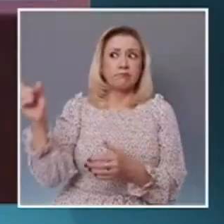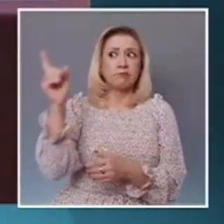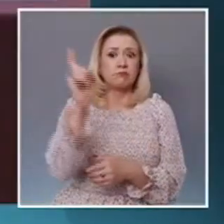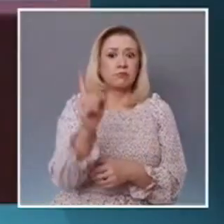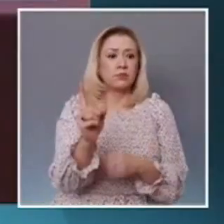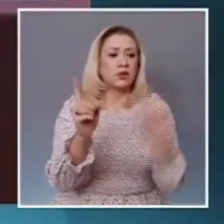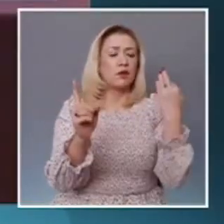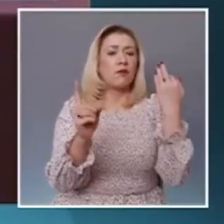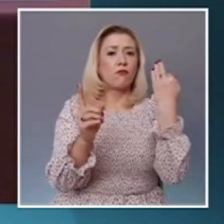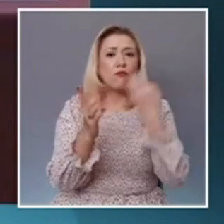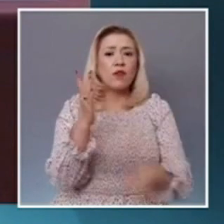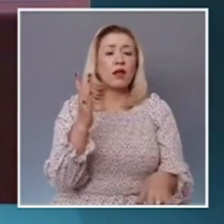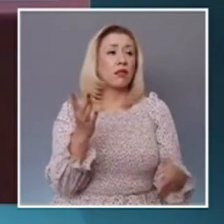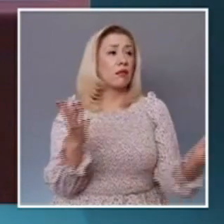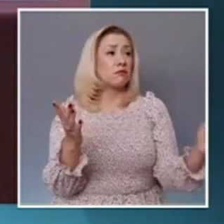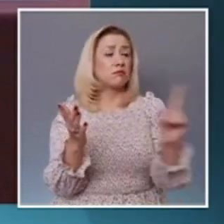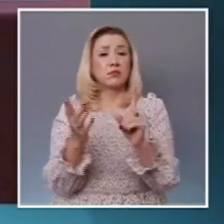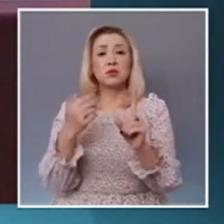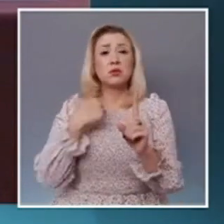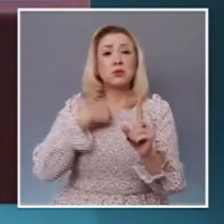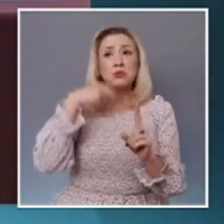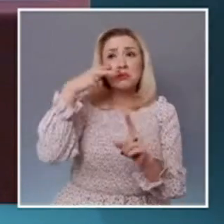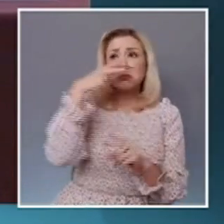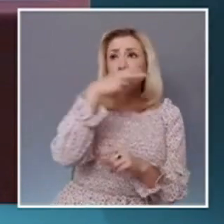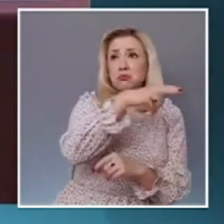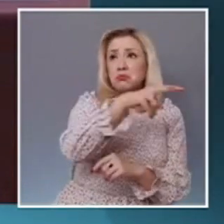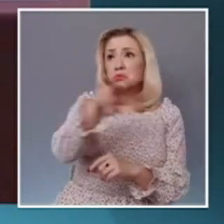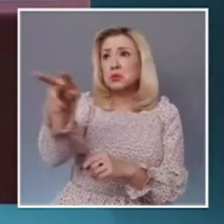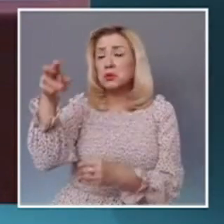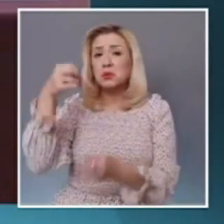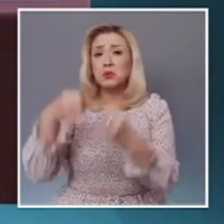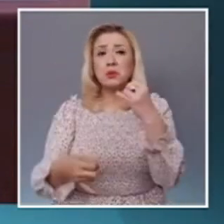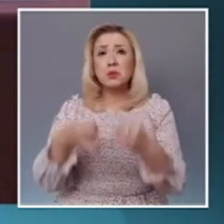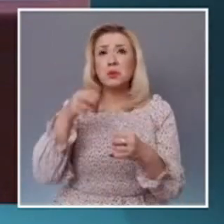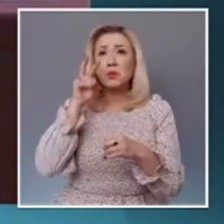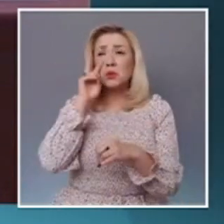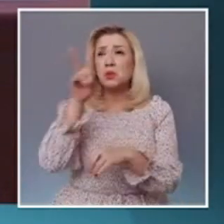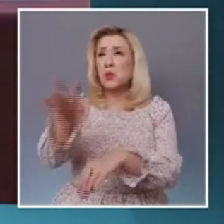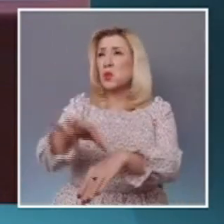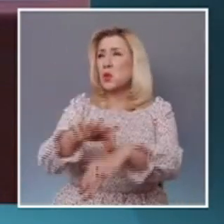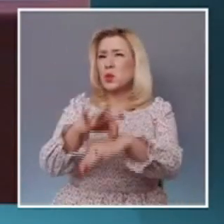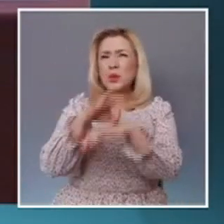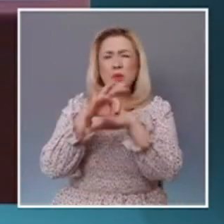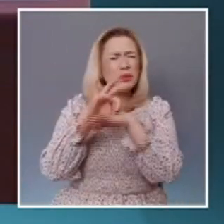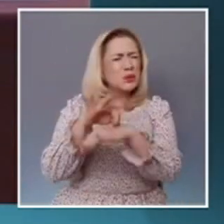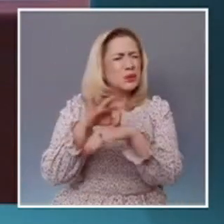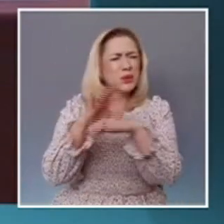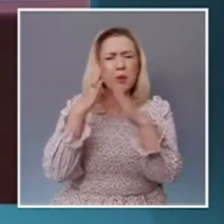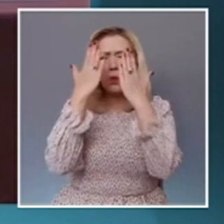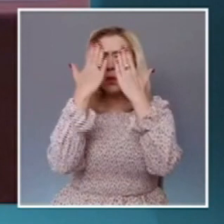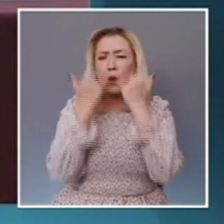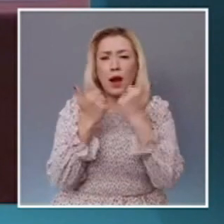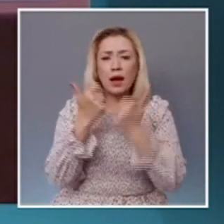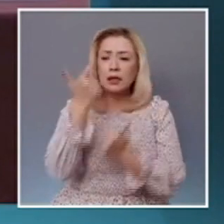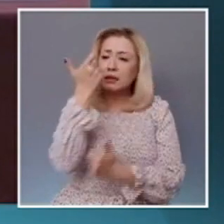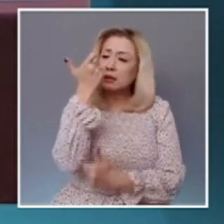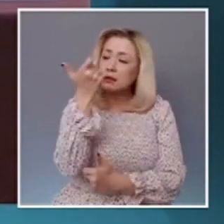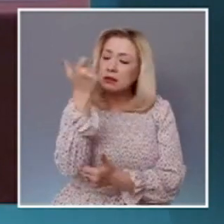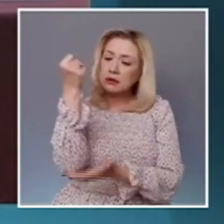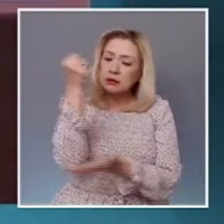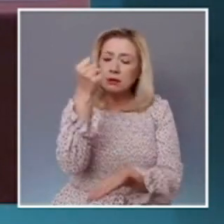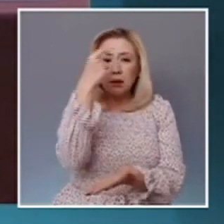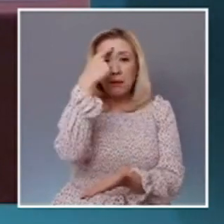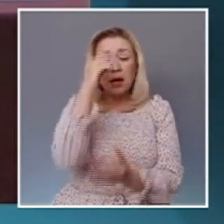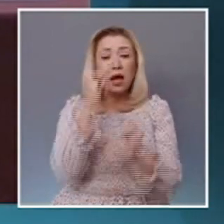los juzgados federales y estatales y eso es un problema. No hay etiquetado recurso para intérpretes y traductores,